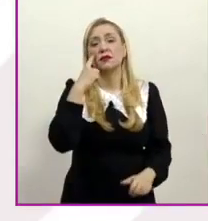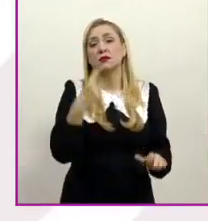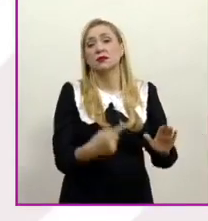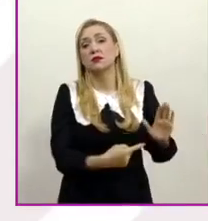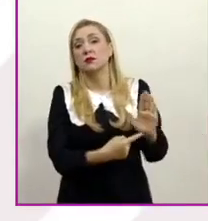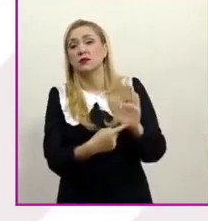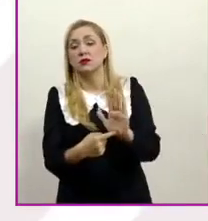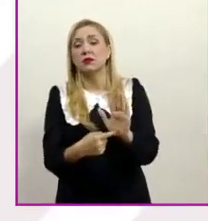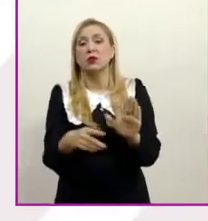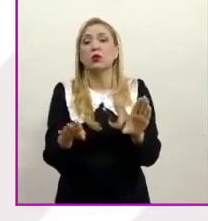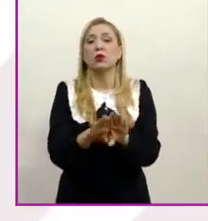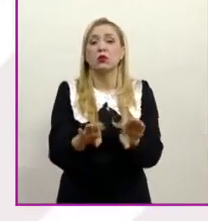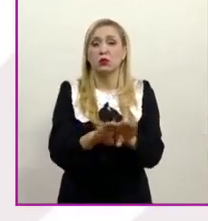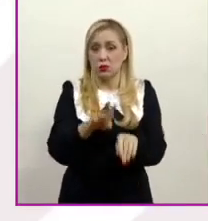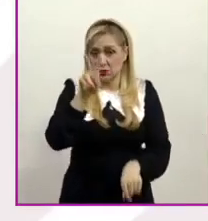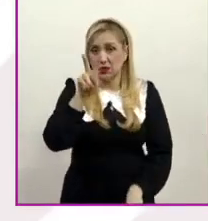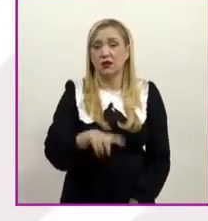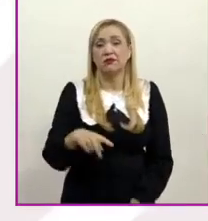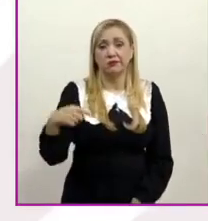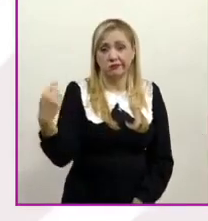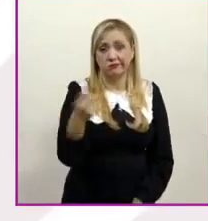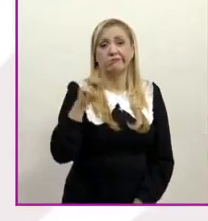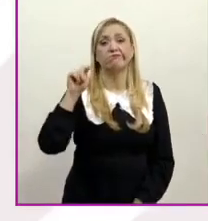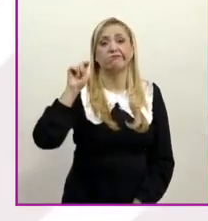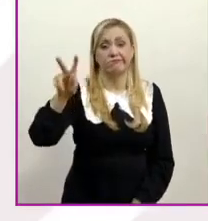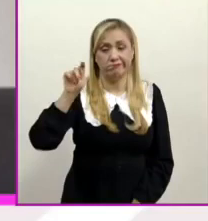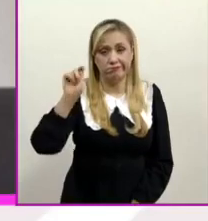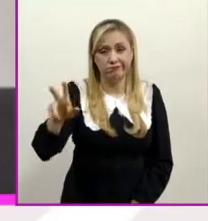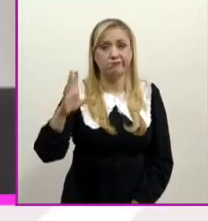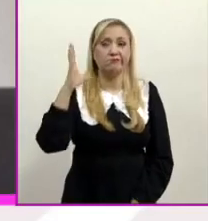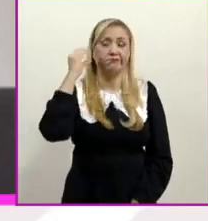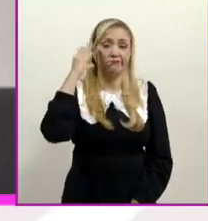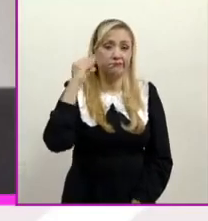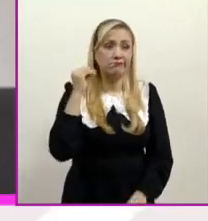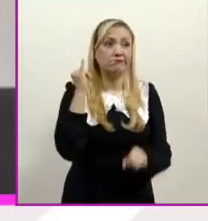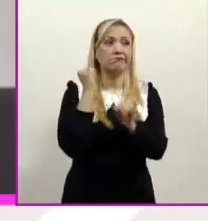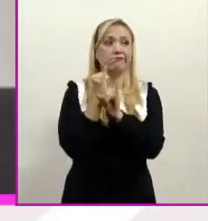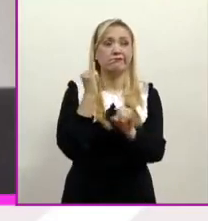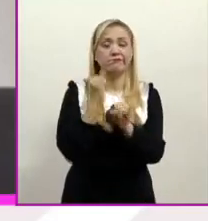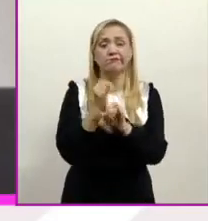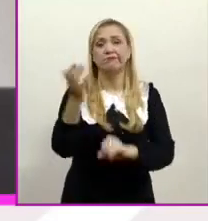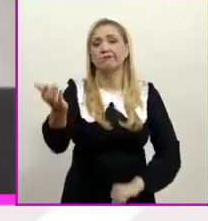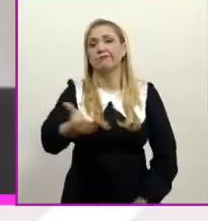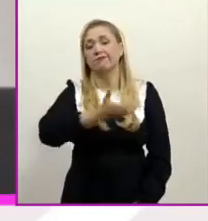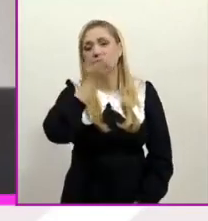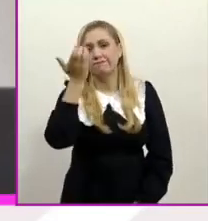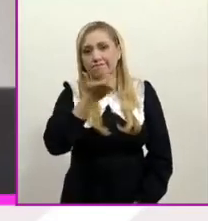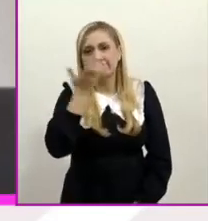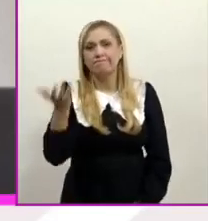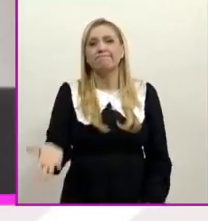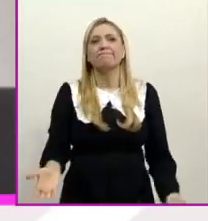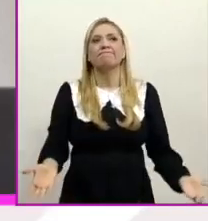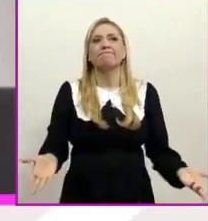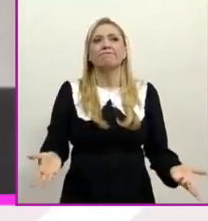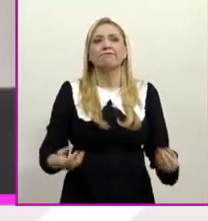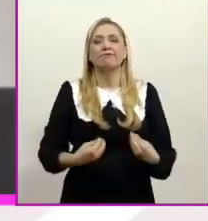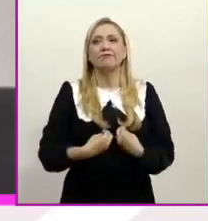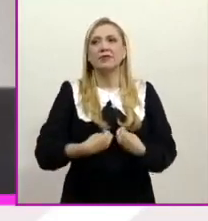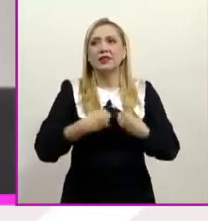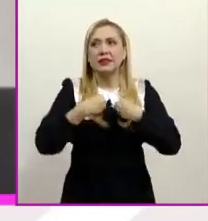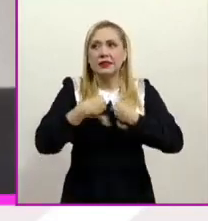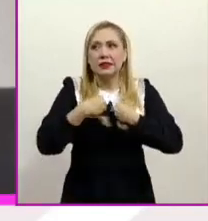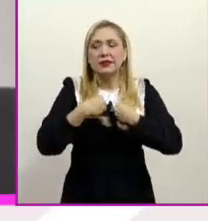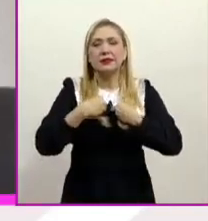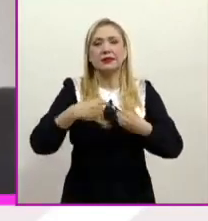tan profundo y contundente que tienen los medios de comunicación en el inconsciente colectivo, en la vida